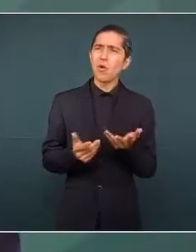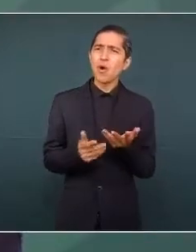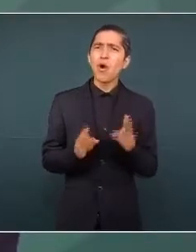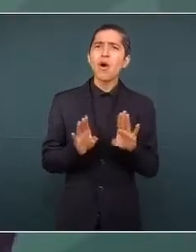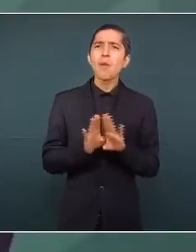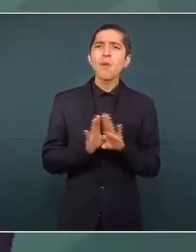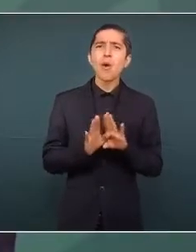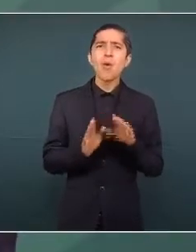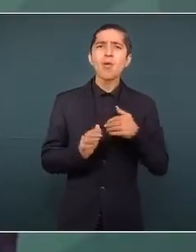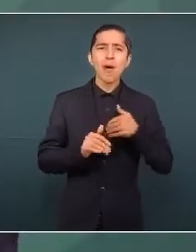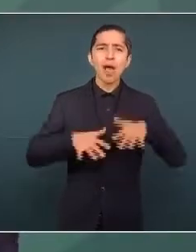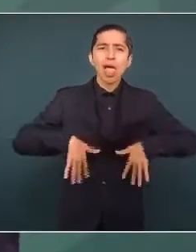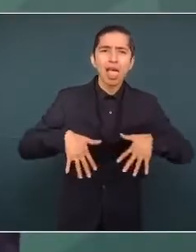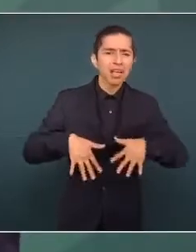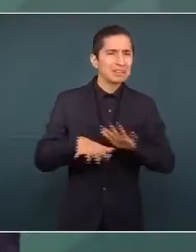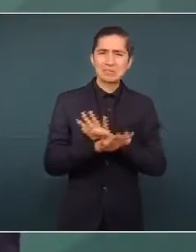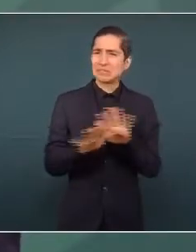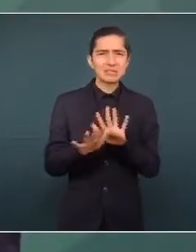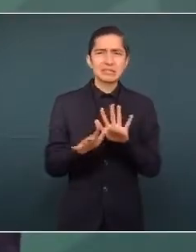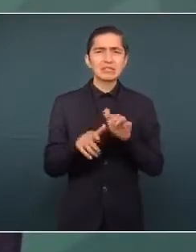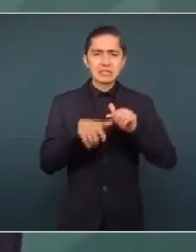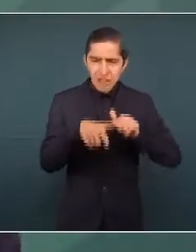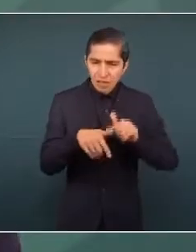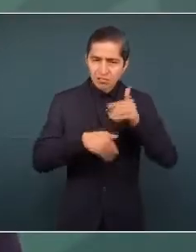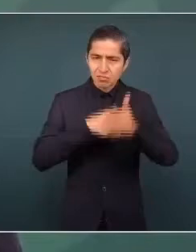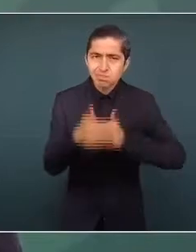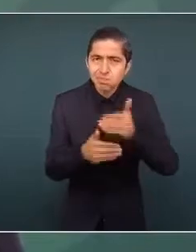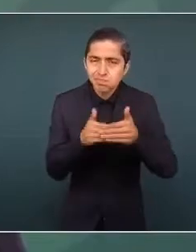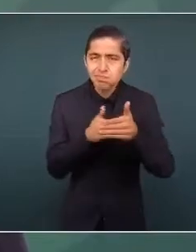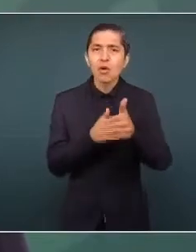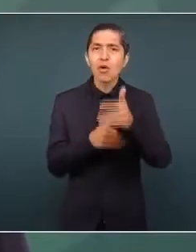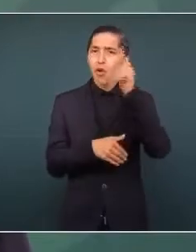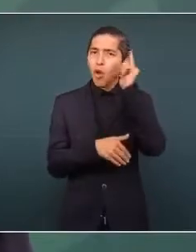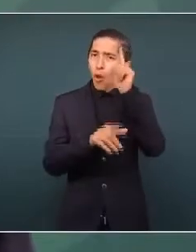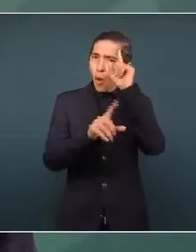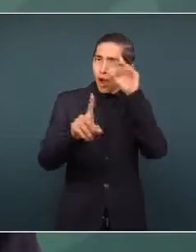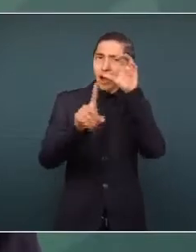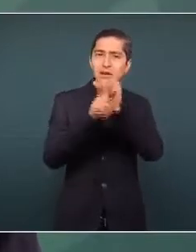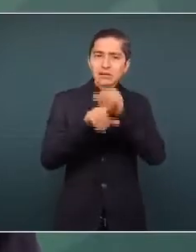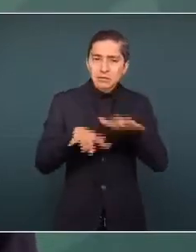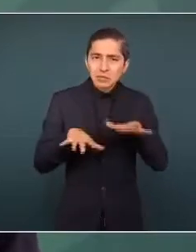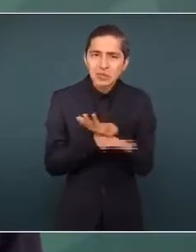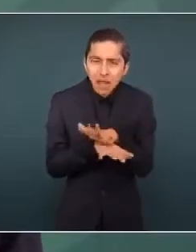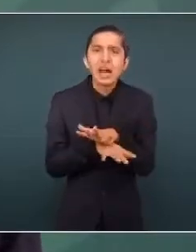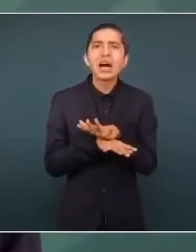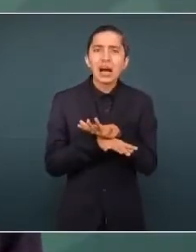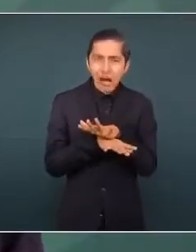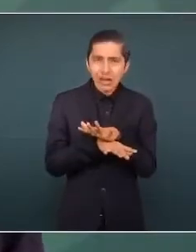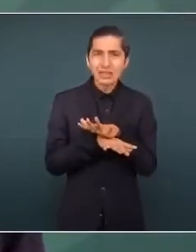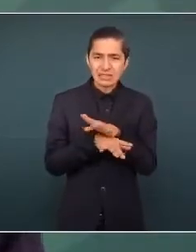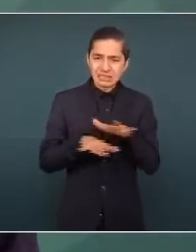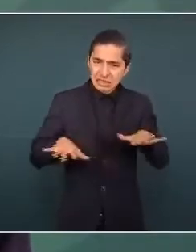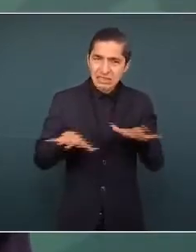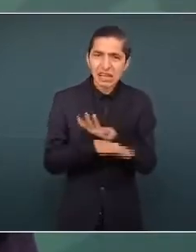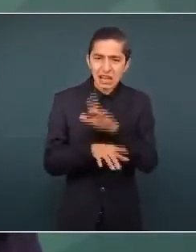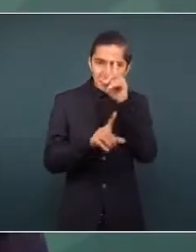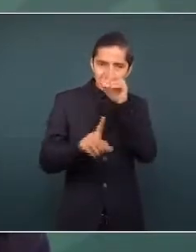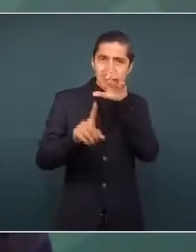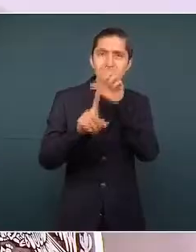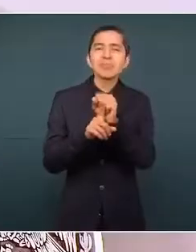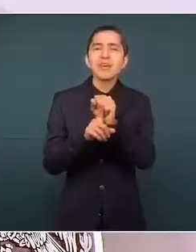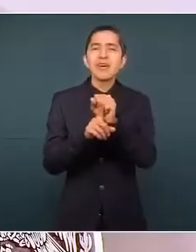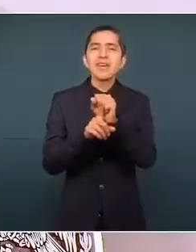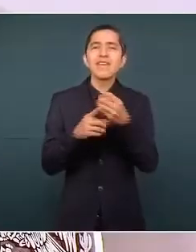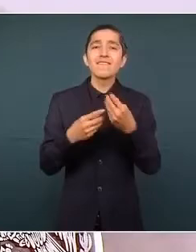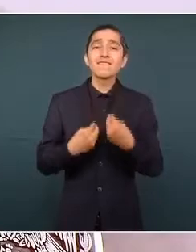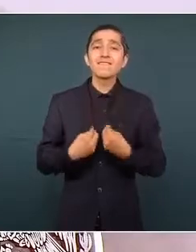echarnos para atrás, sino ir hacia adelante, lograr la transformación, consumar la obra de transformación de la